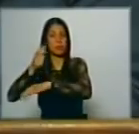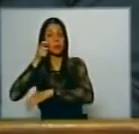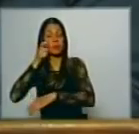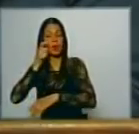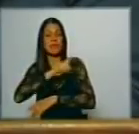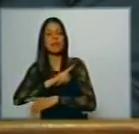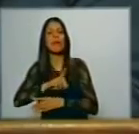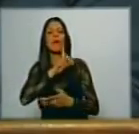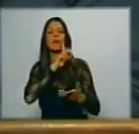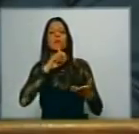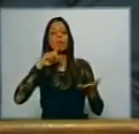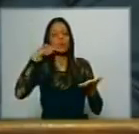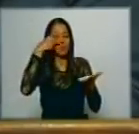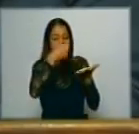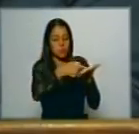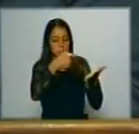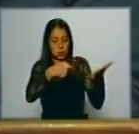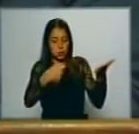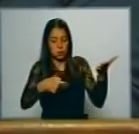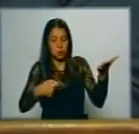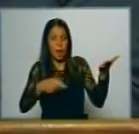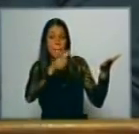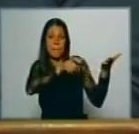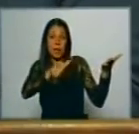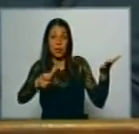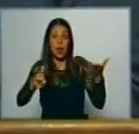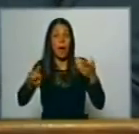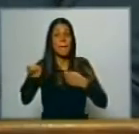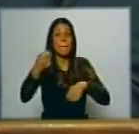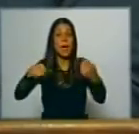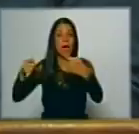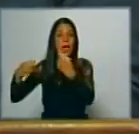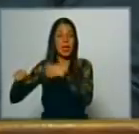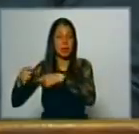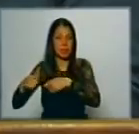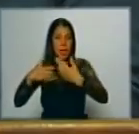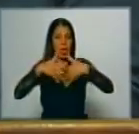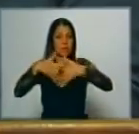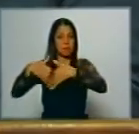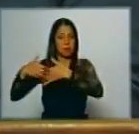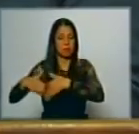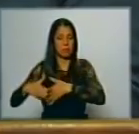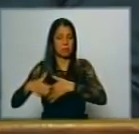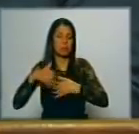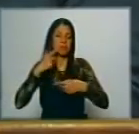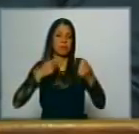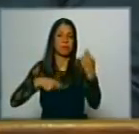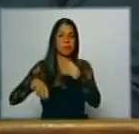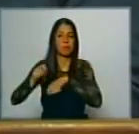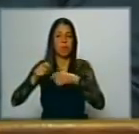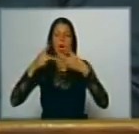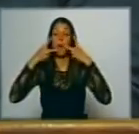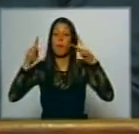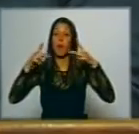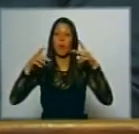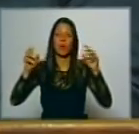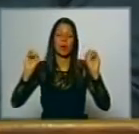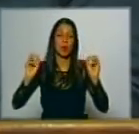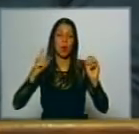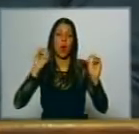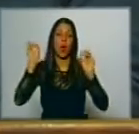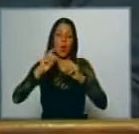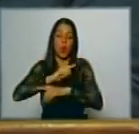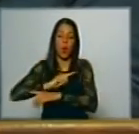registro único de personas que desarrollan actividades económicas de carácter público,